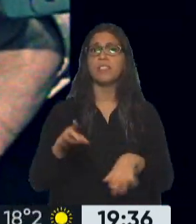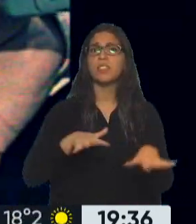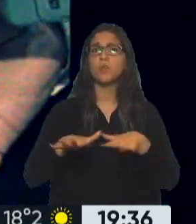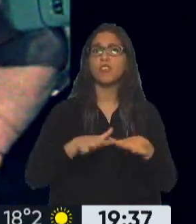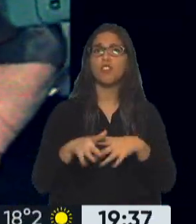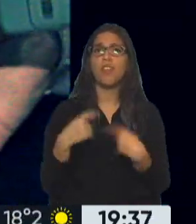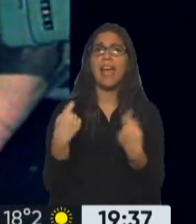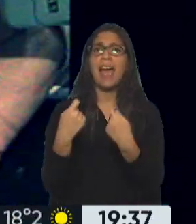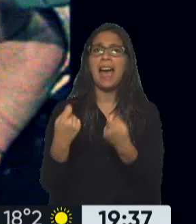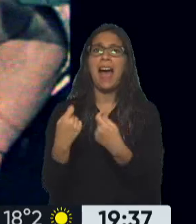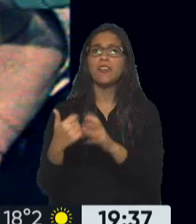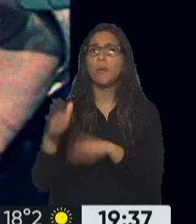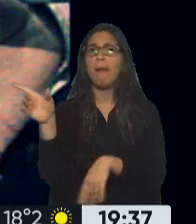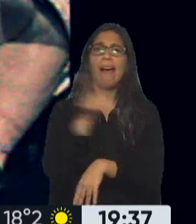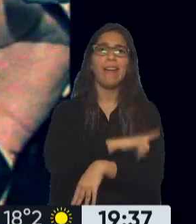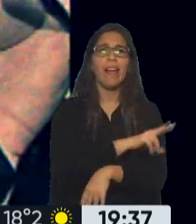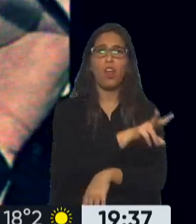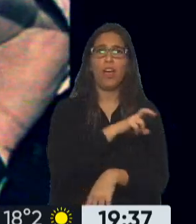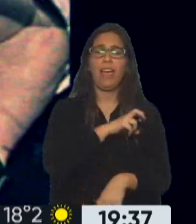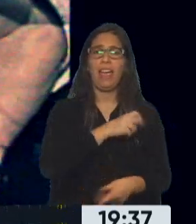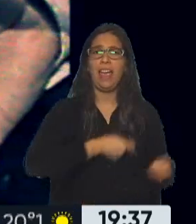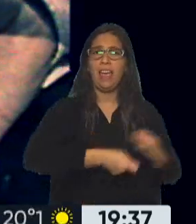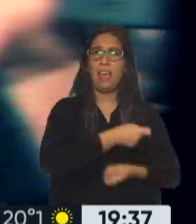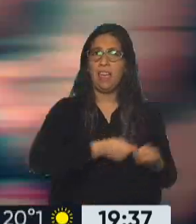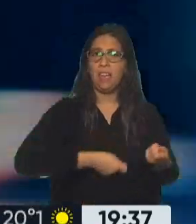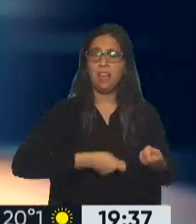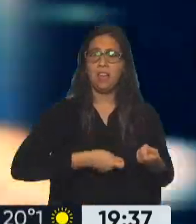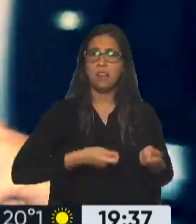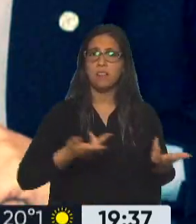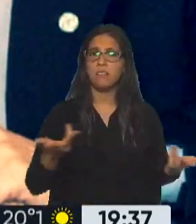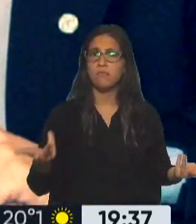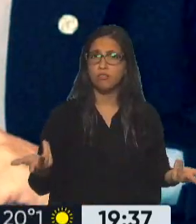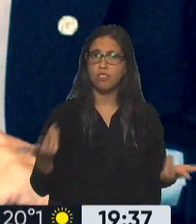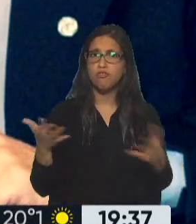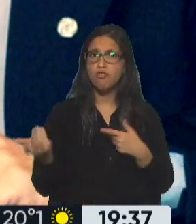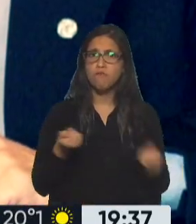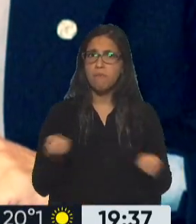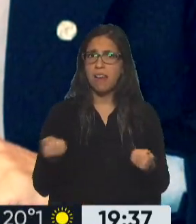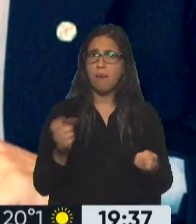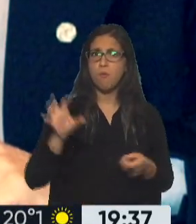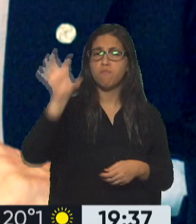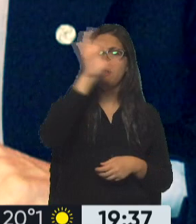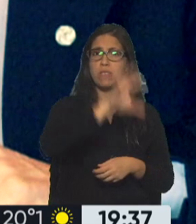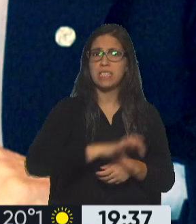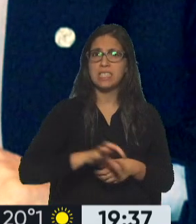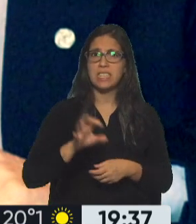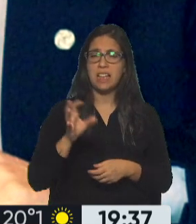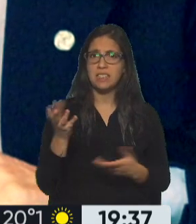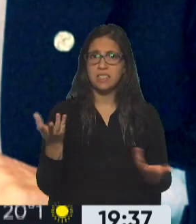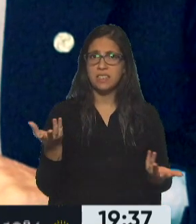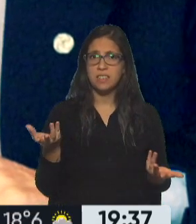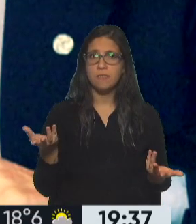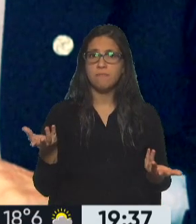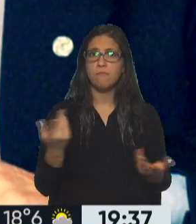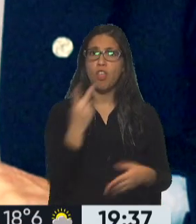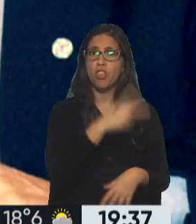general y en particular cómo manejar la situación del déficit de las provincias argentinas. Hasta